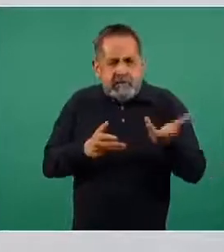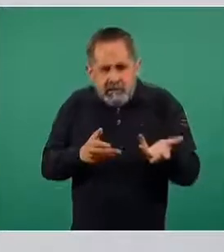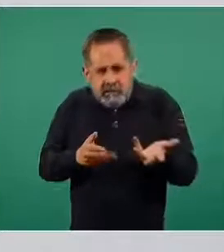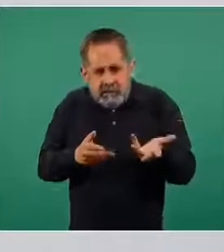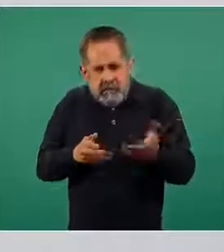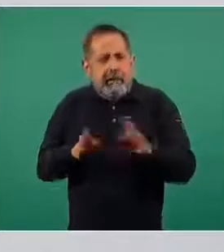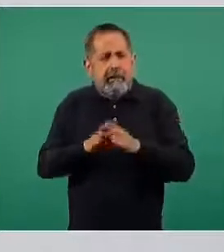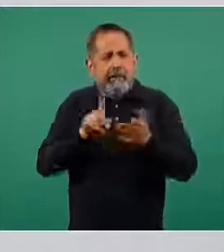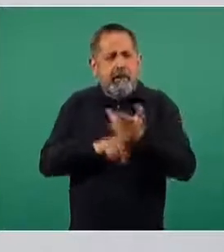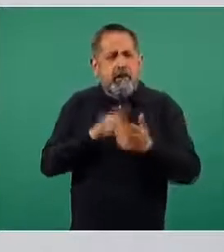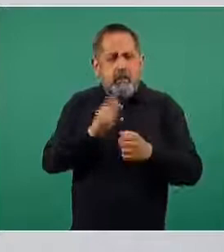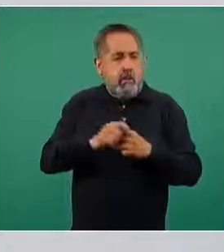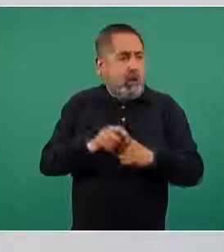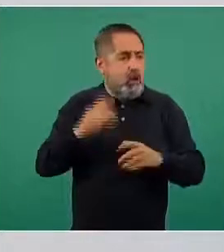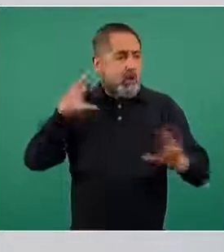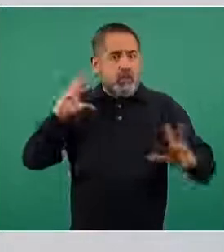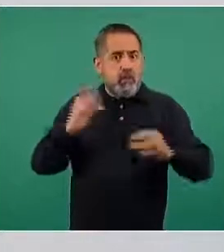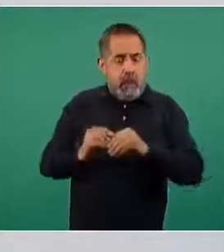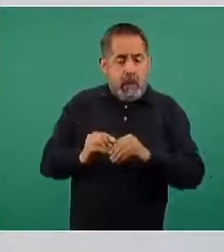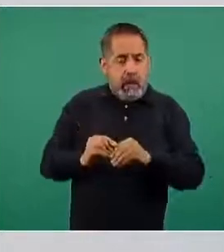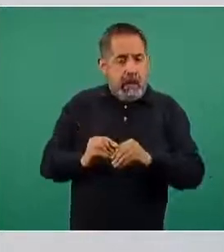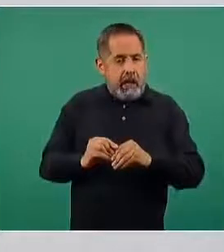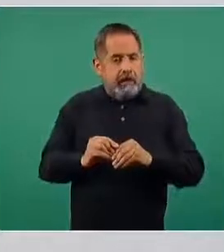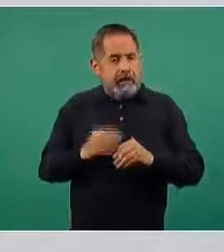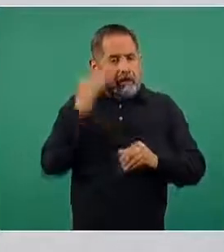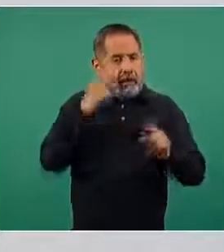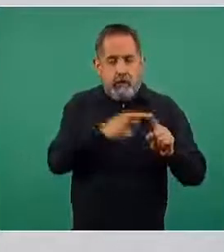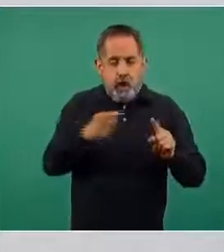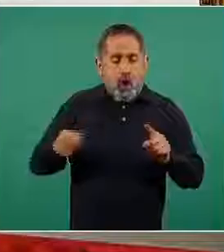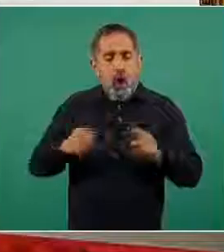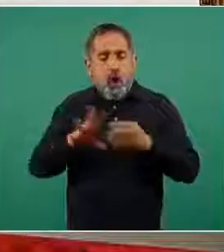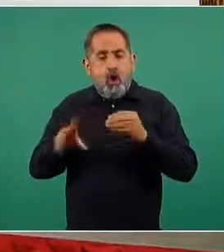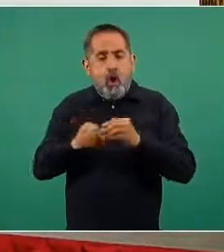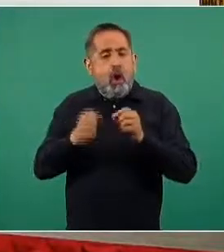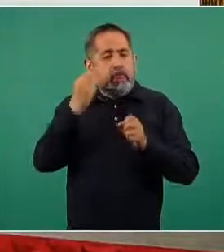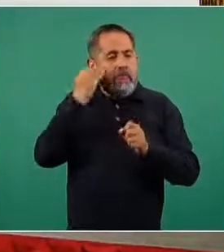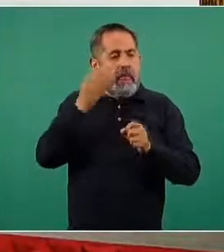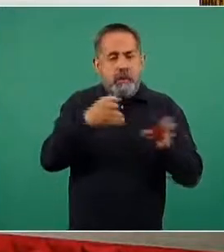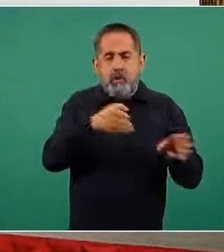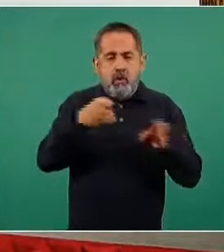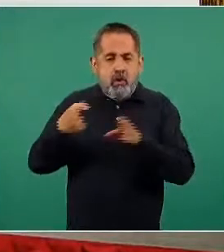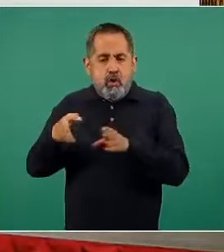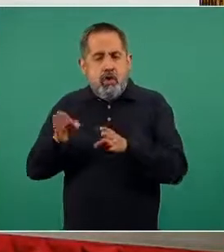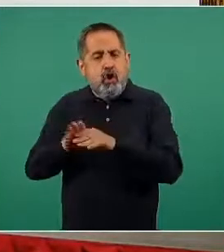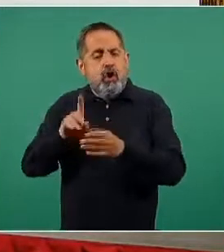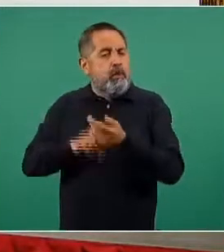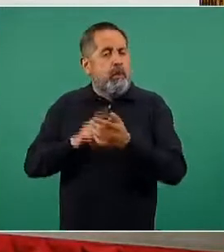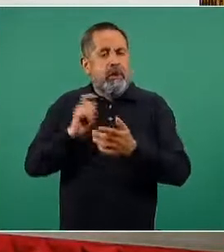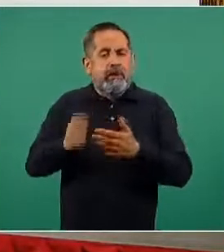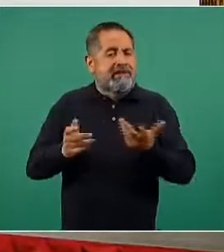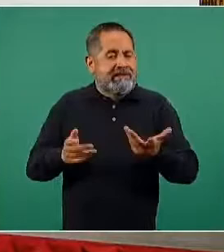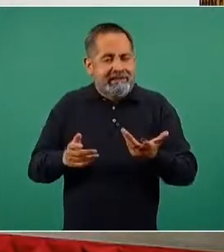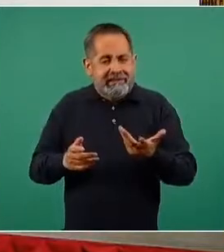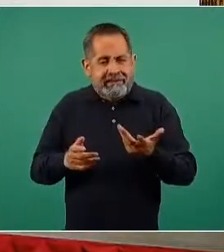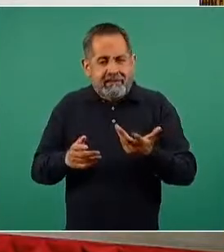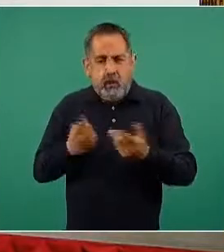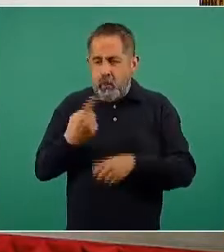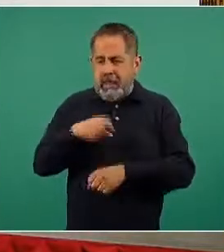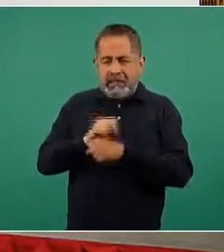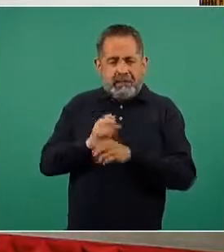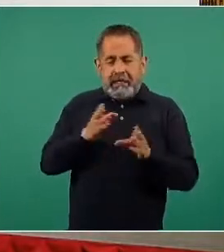efectos de toda la epidemia, si fue una tasa de incidencia para una temporalidad referente a una